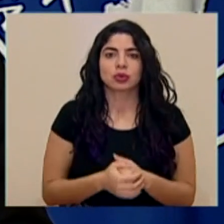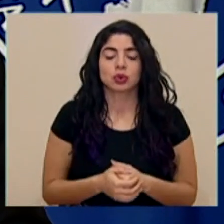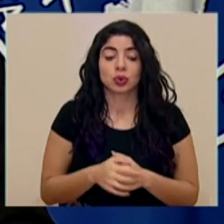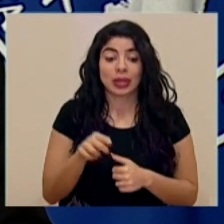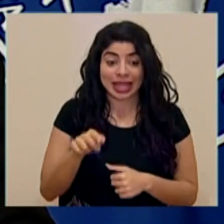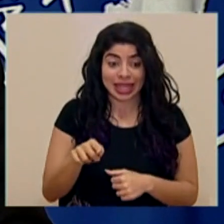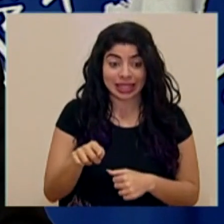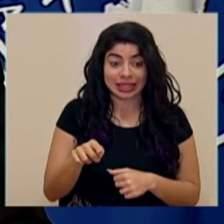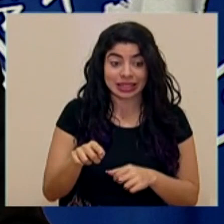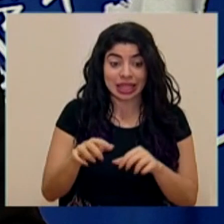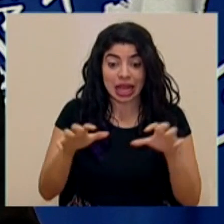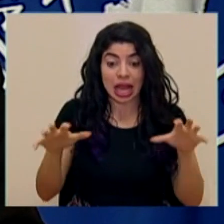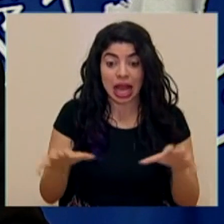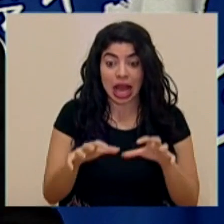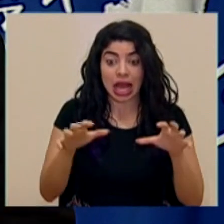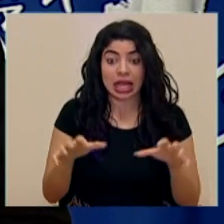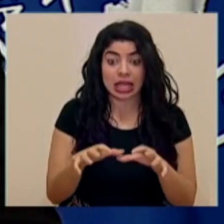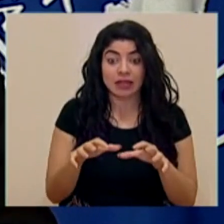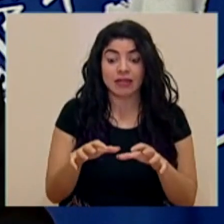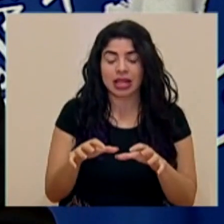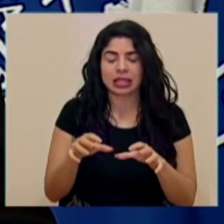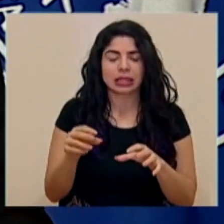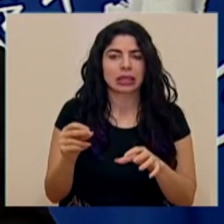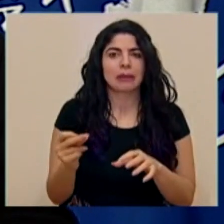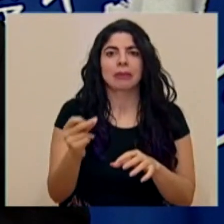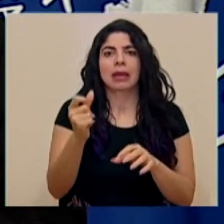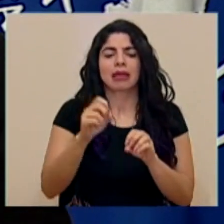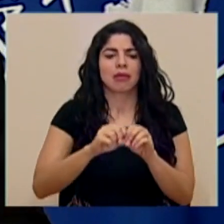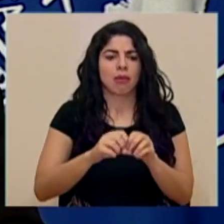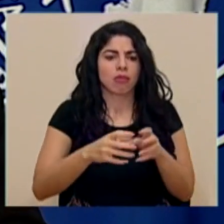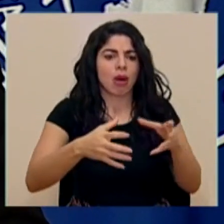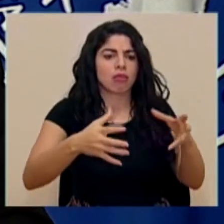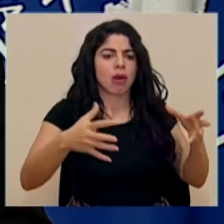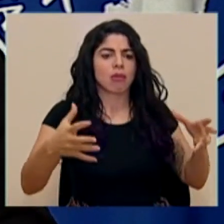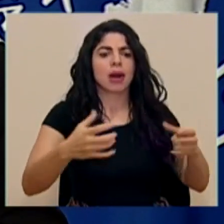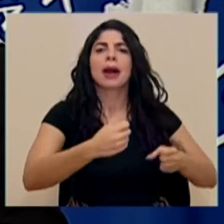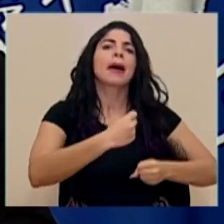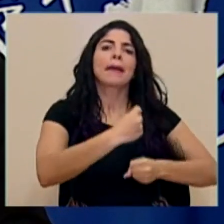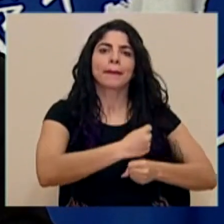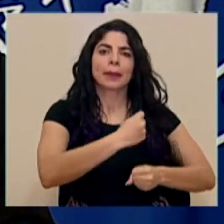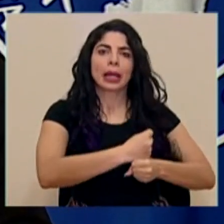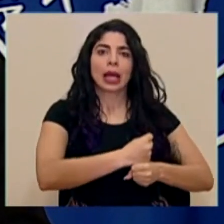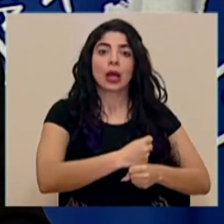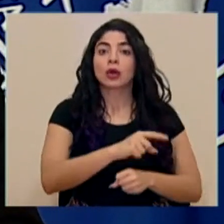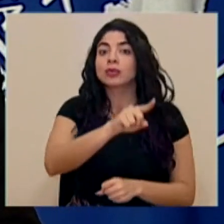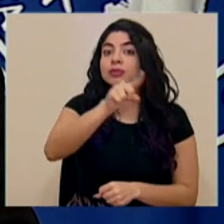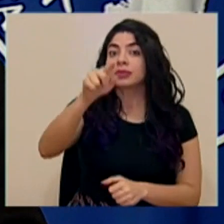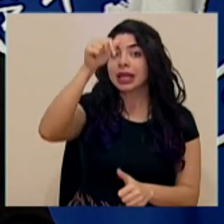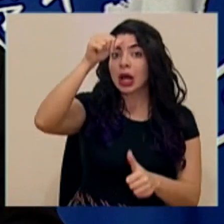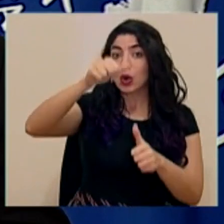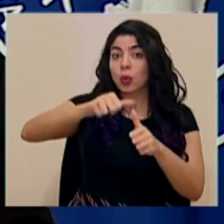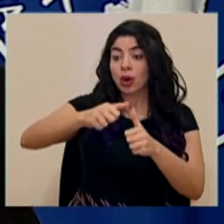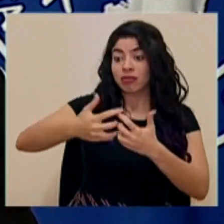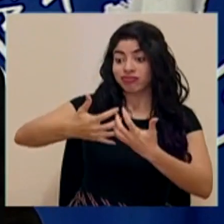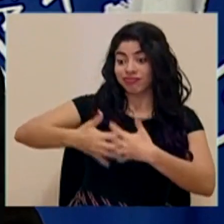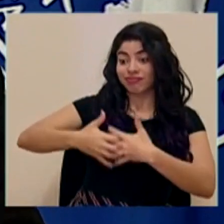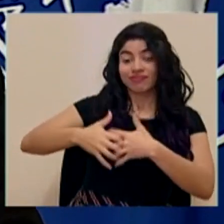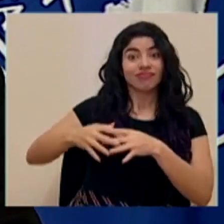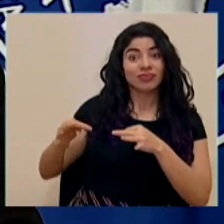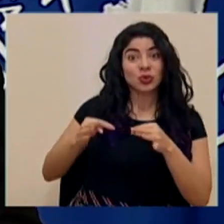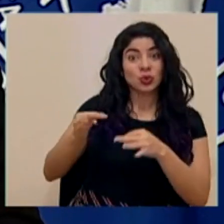que reactiva casi inmediatamente muchos empleos. Y recordemos que nuestra industria